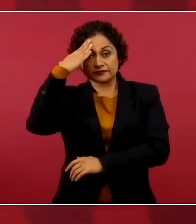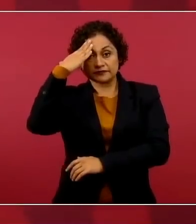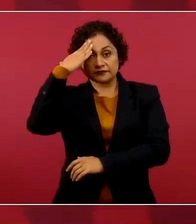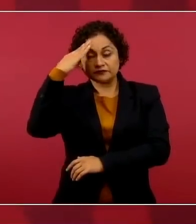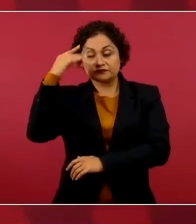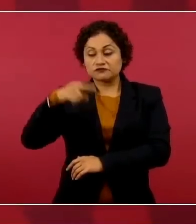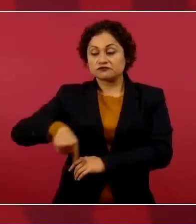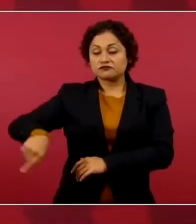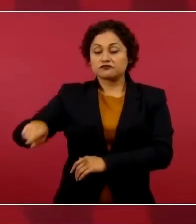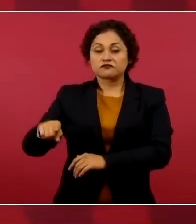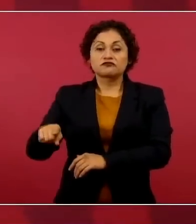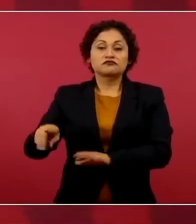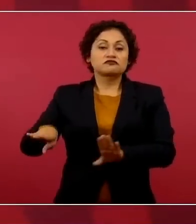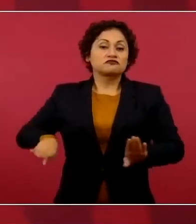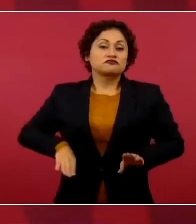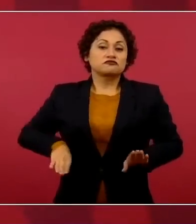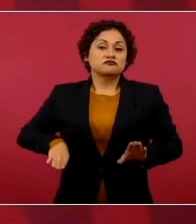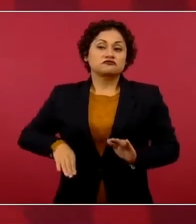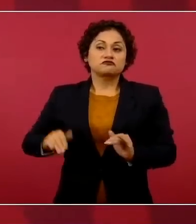oligarcas,